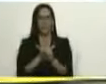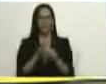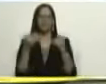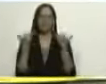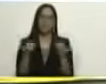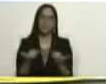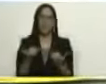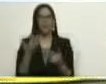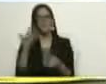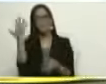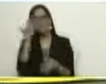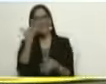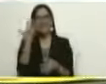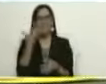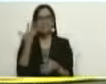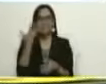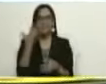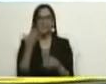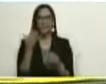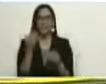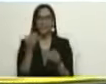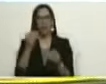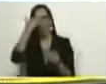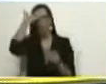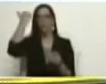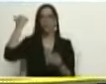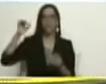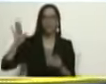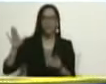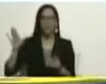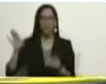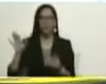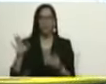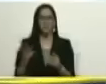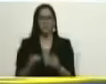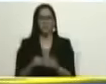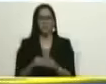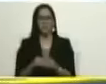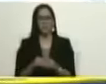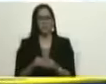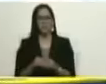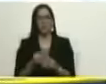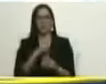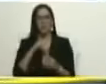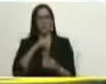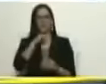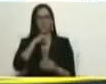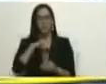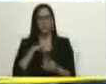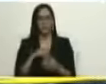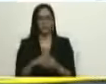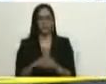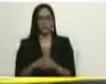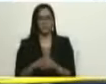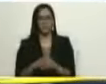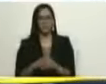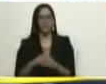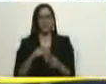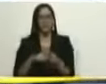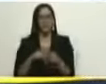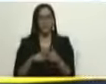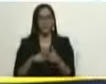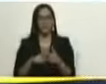pareciera página pasada de nuestra historia. Así que